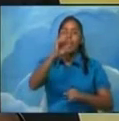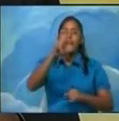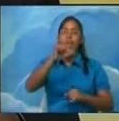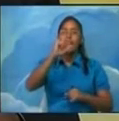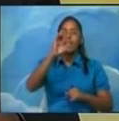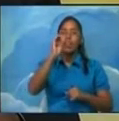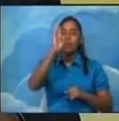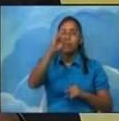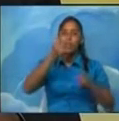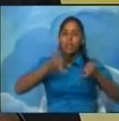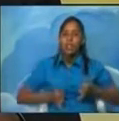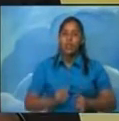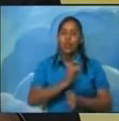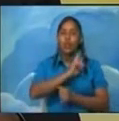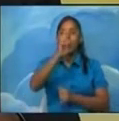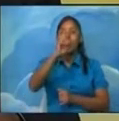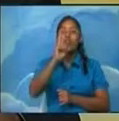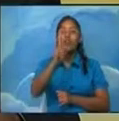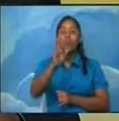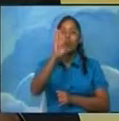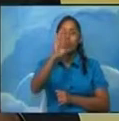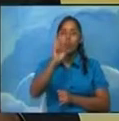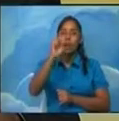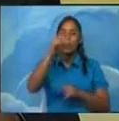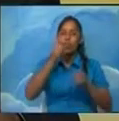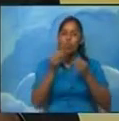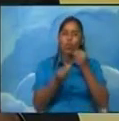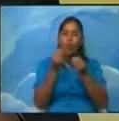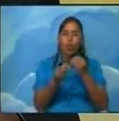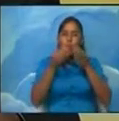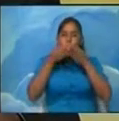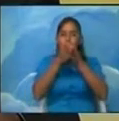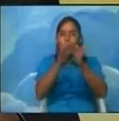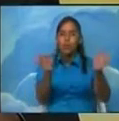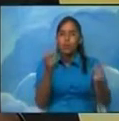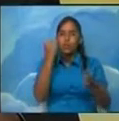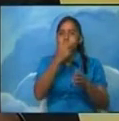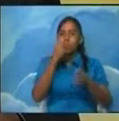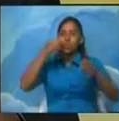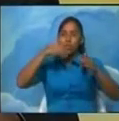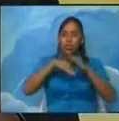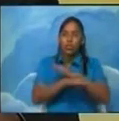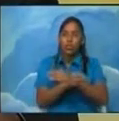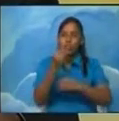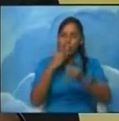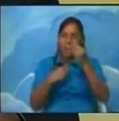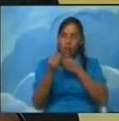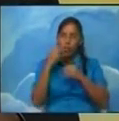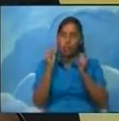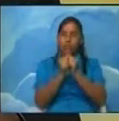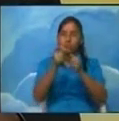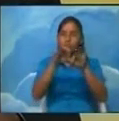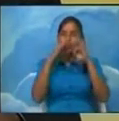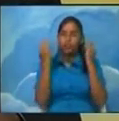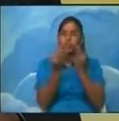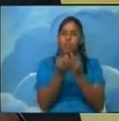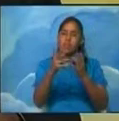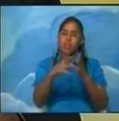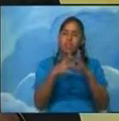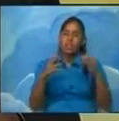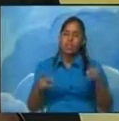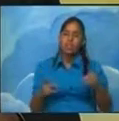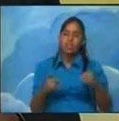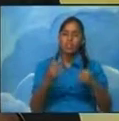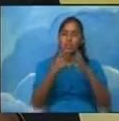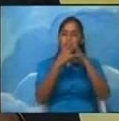hijo de Rubén, cómo abrió su boca la tierra y los tragó con sus familias, sus tiendas y